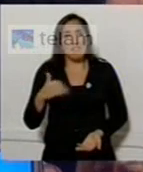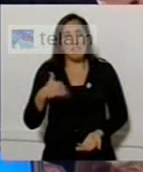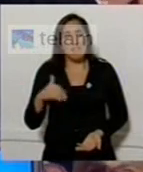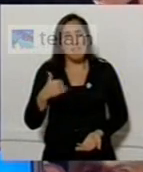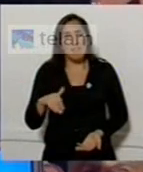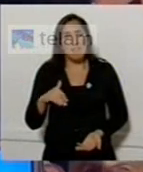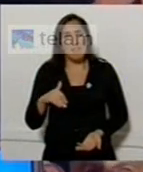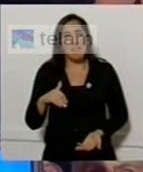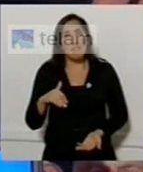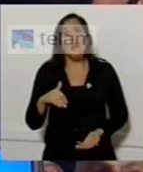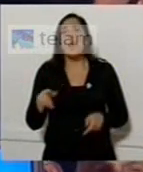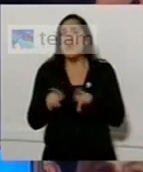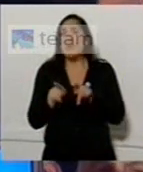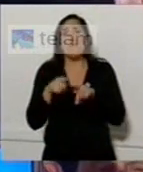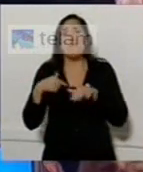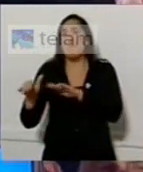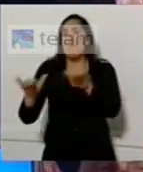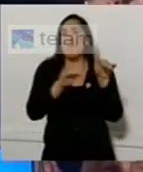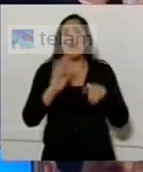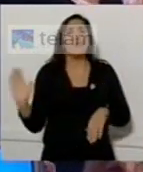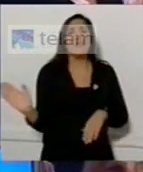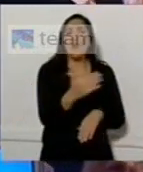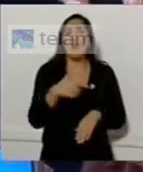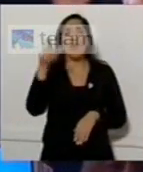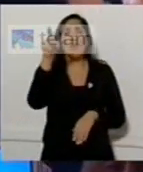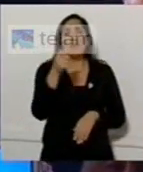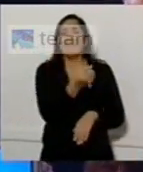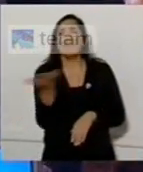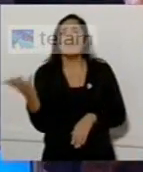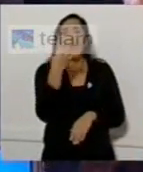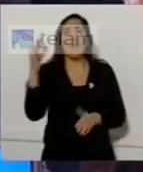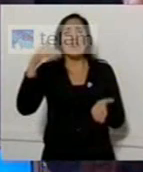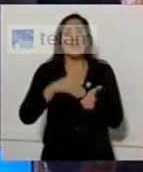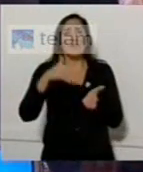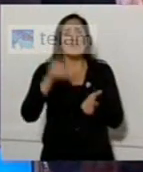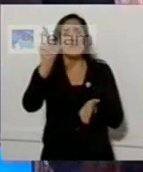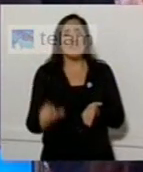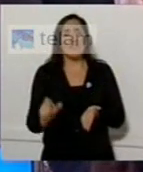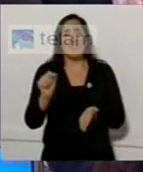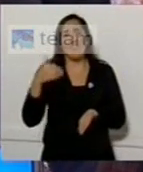como el resto de los 40 millones que recuerdan y festejan a su patria,